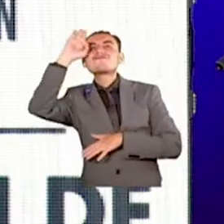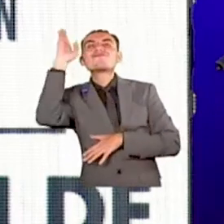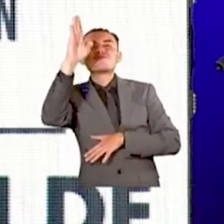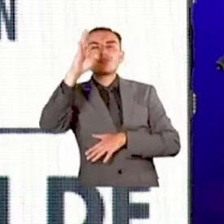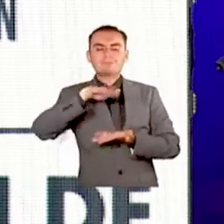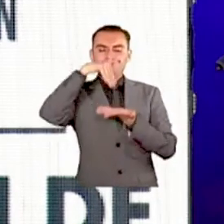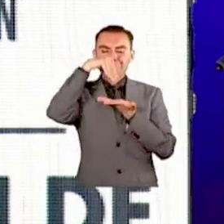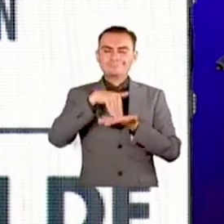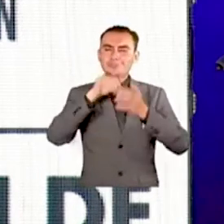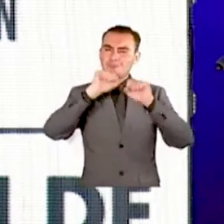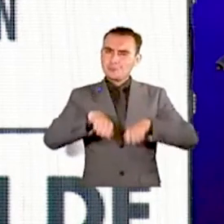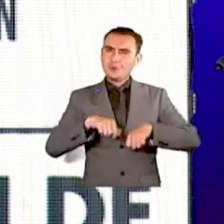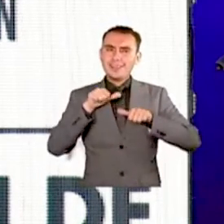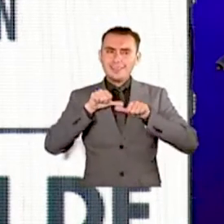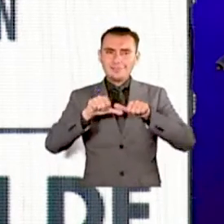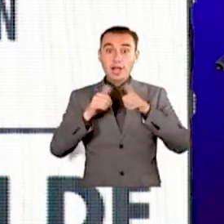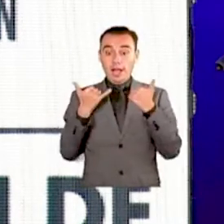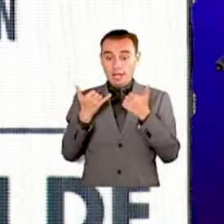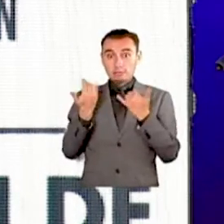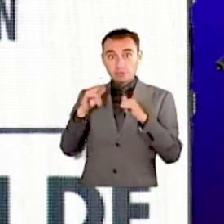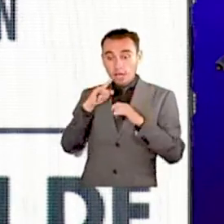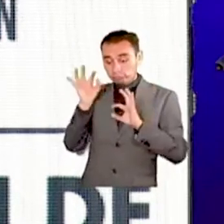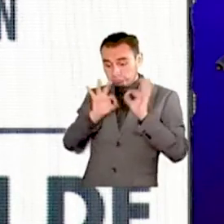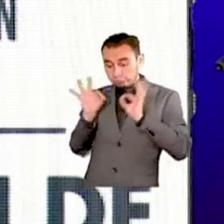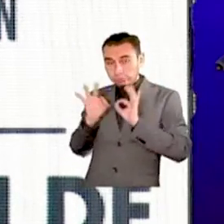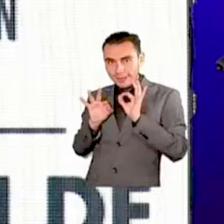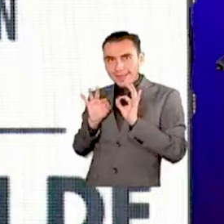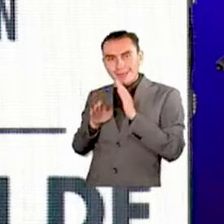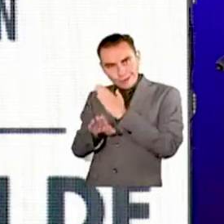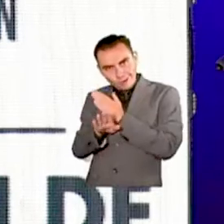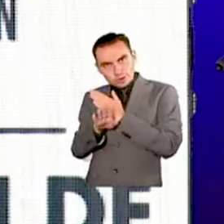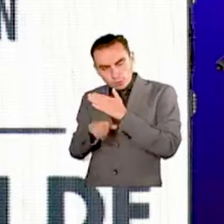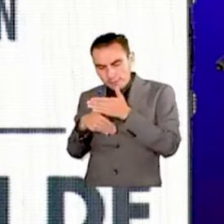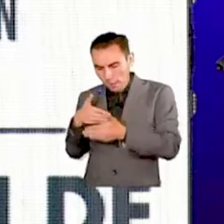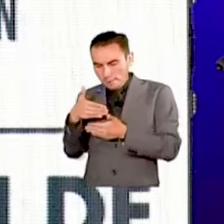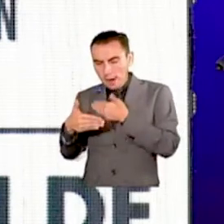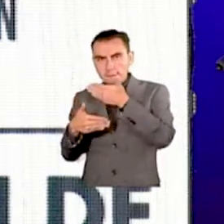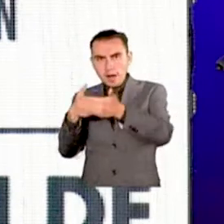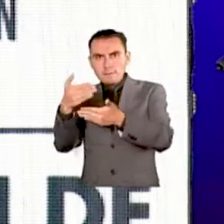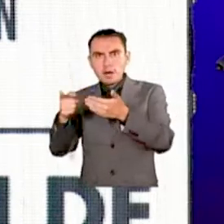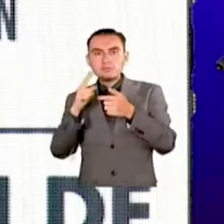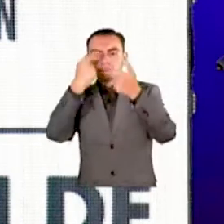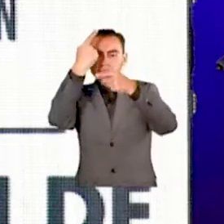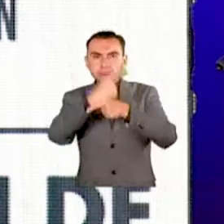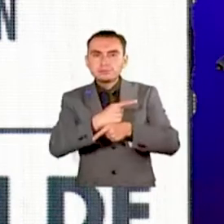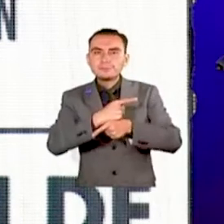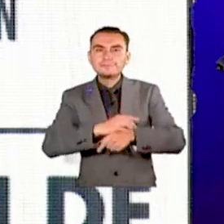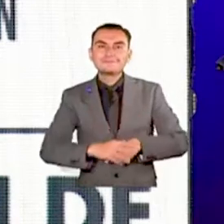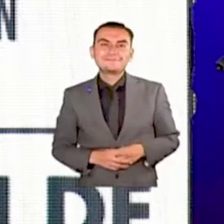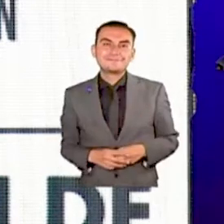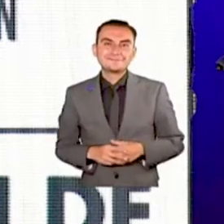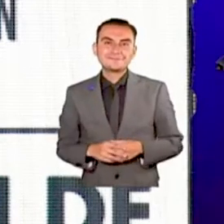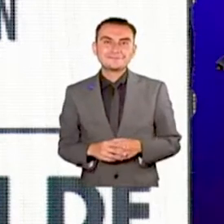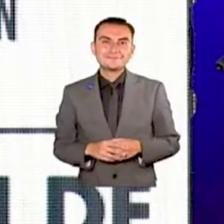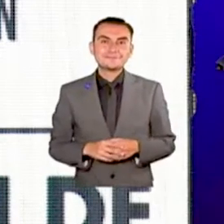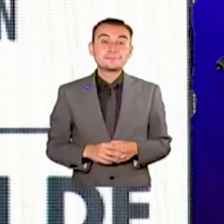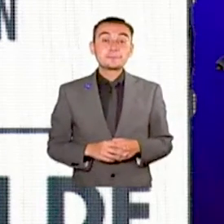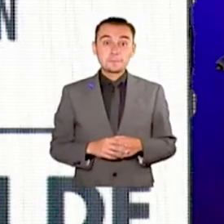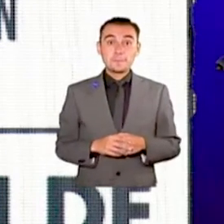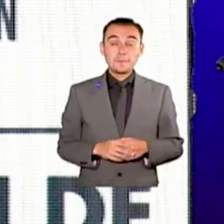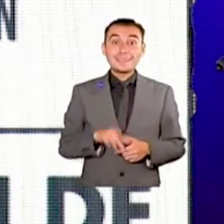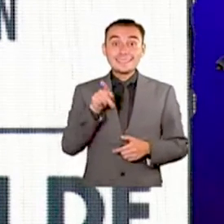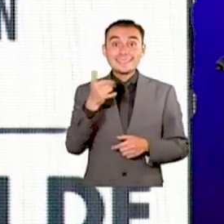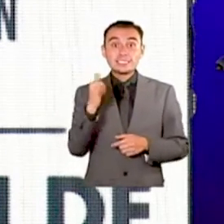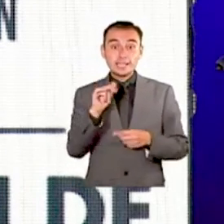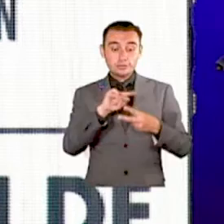brindar sostenibilidad a lo ya planteado con el objetivo de continuar generando resultados para la ciudadanía. Dos de